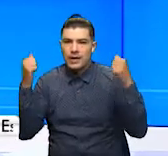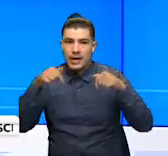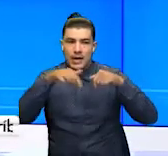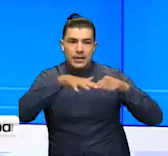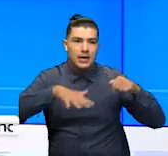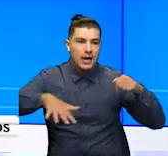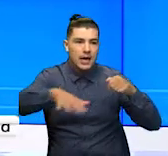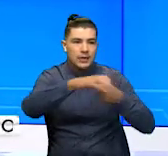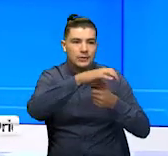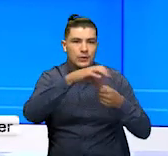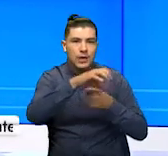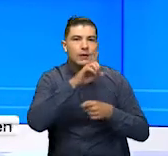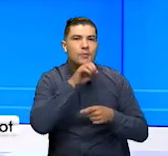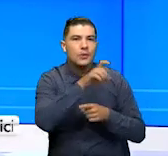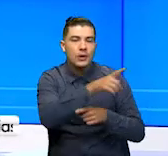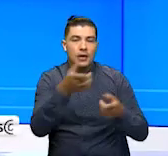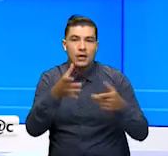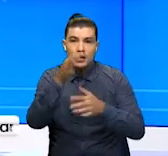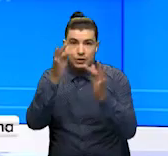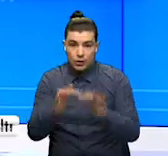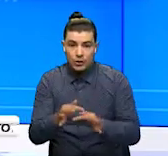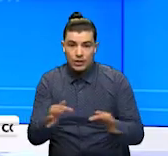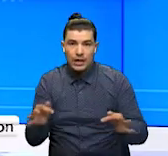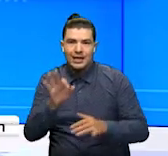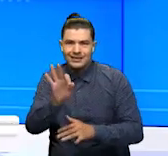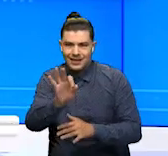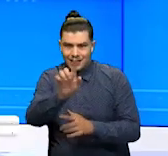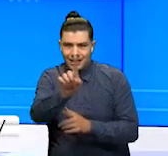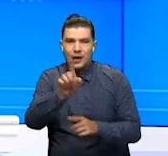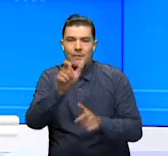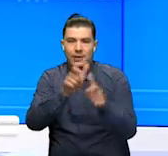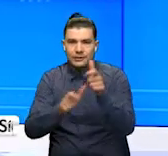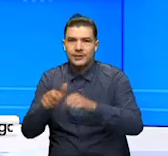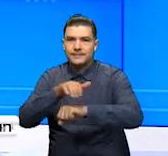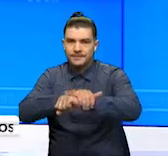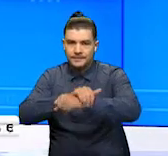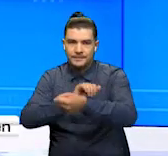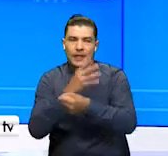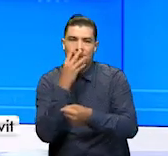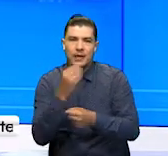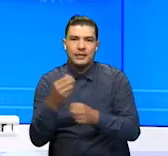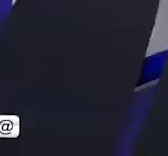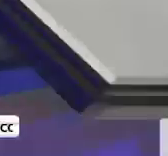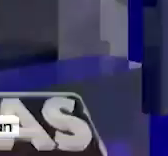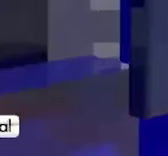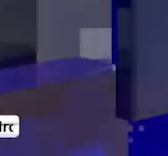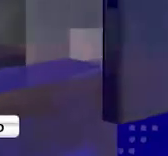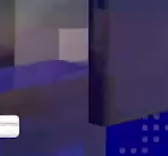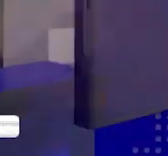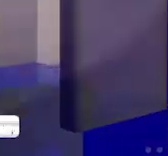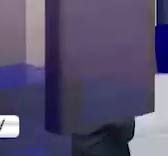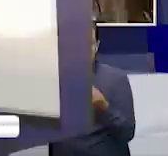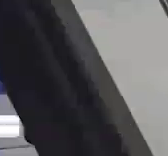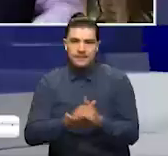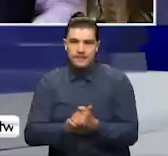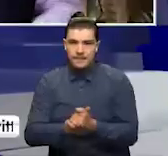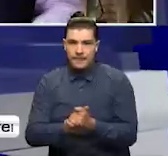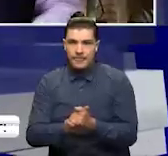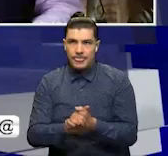de Bucaramanga. En total fueron capturadas 31 personas. Eduard Pinilla, usted nos amplía esta información. Adelante.